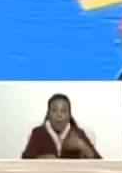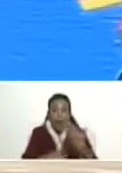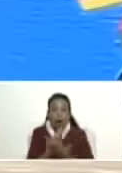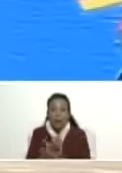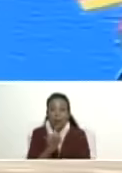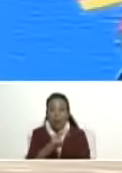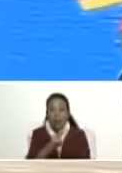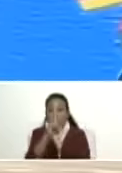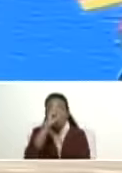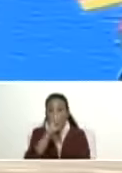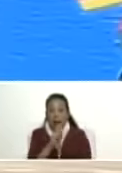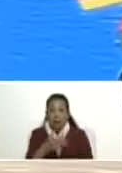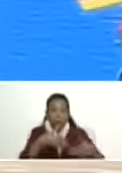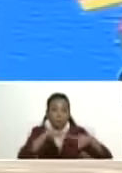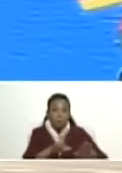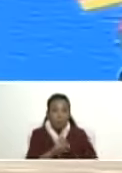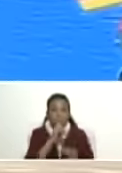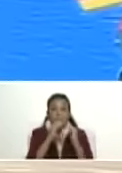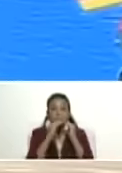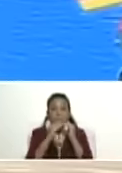12 años,